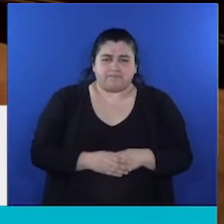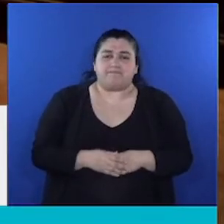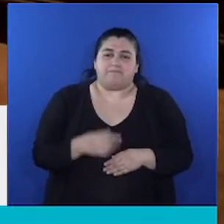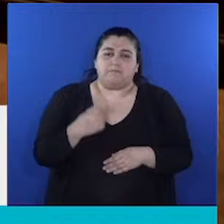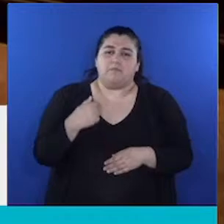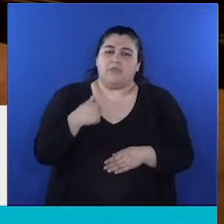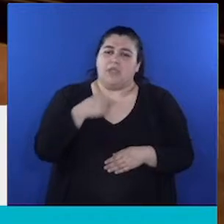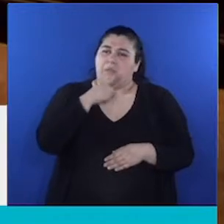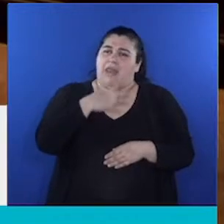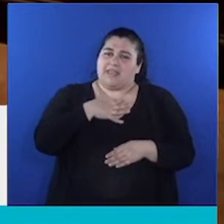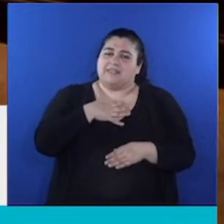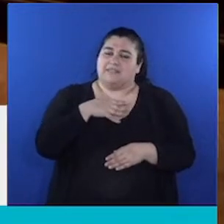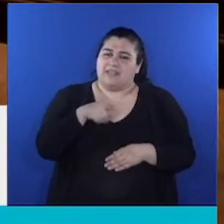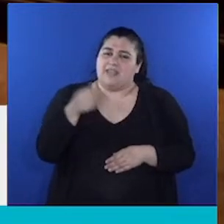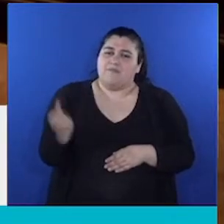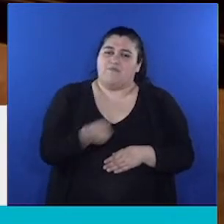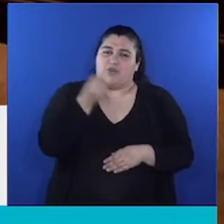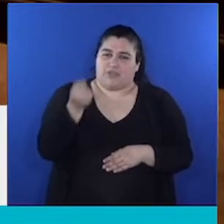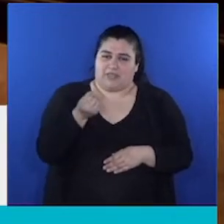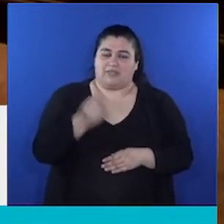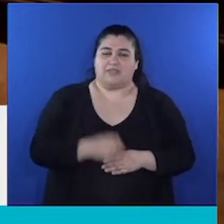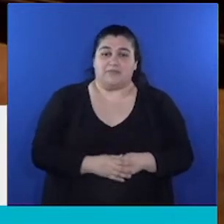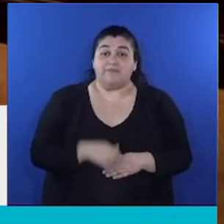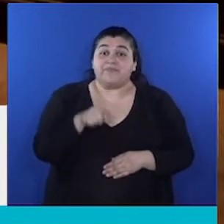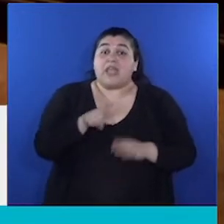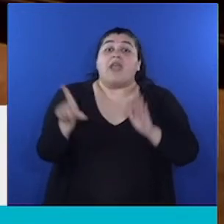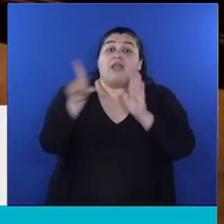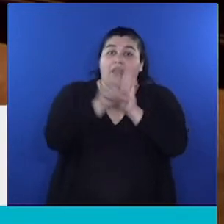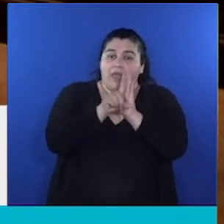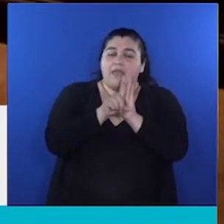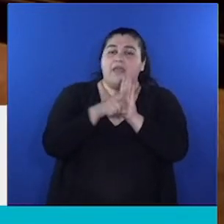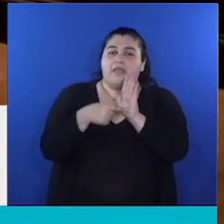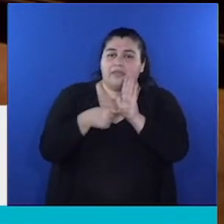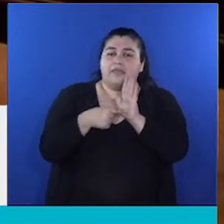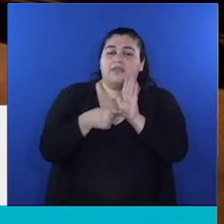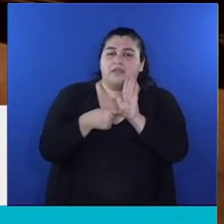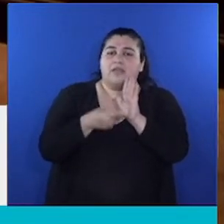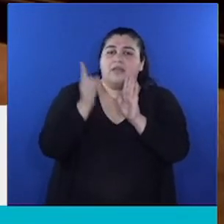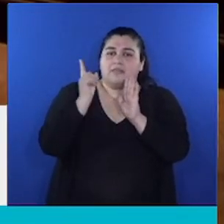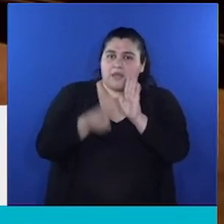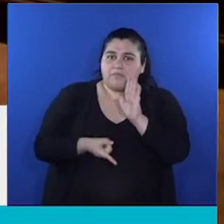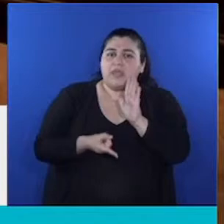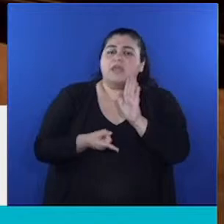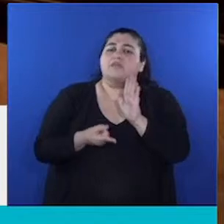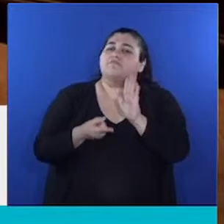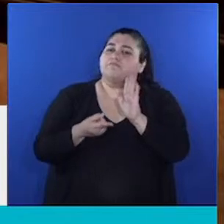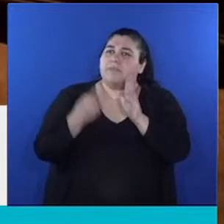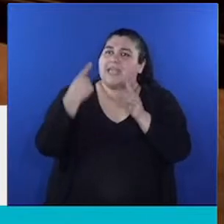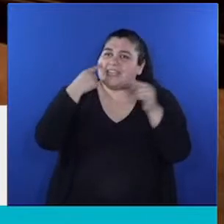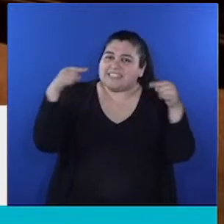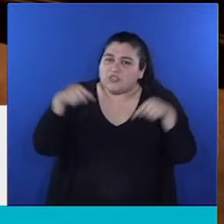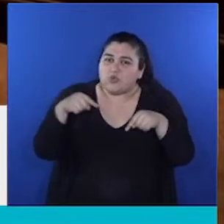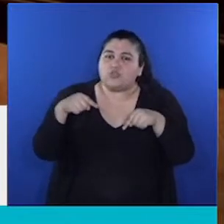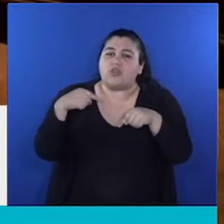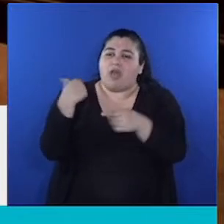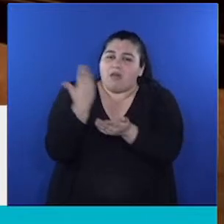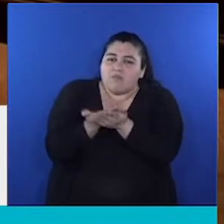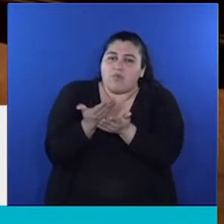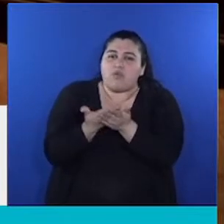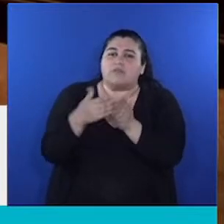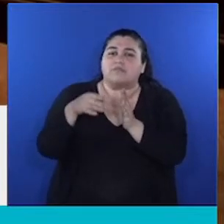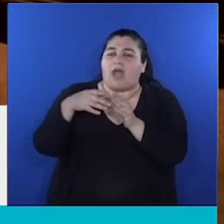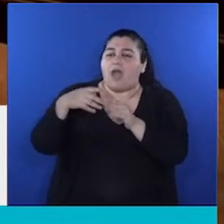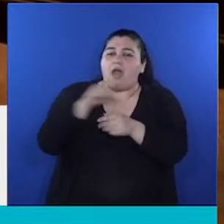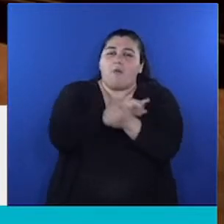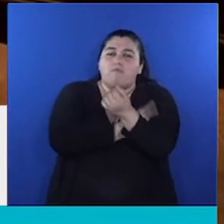que realmente es muy importante. Esta ley también pone en valor o institucionaliza la mesa interpoderes que se viene